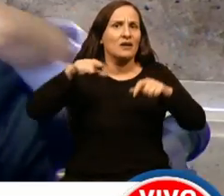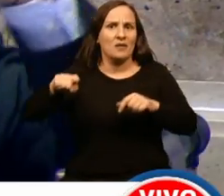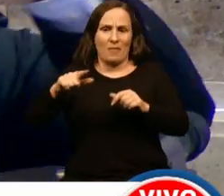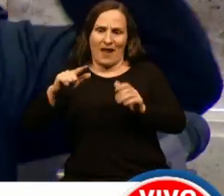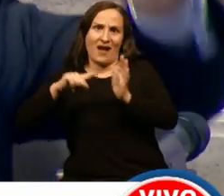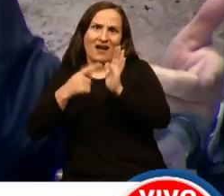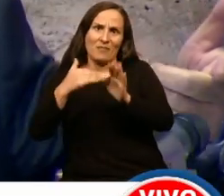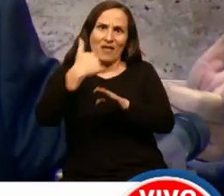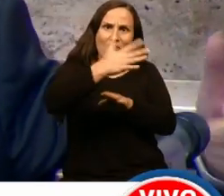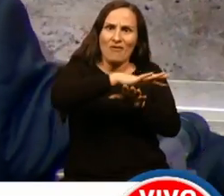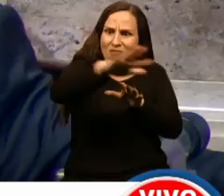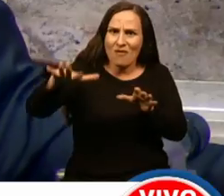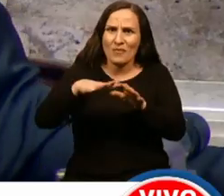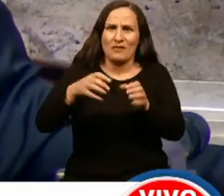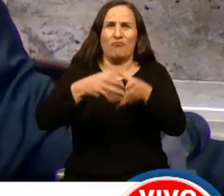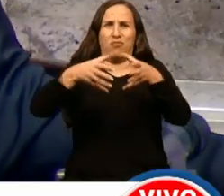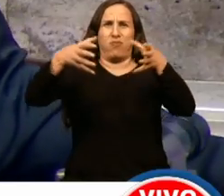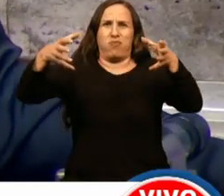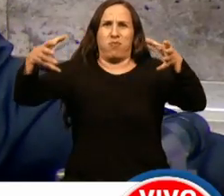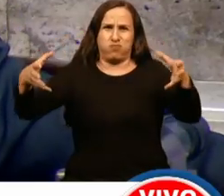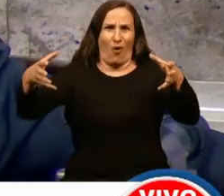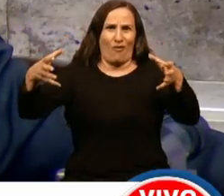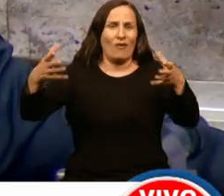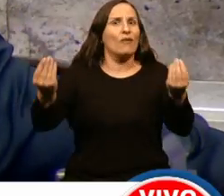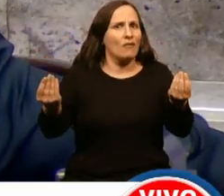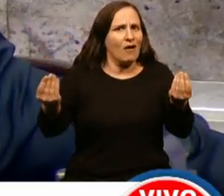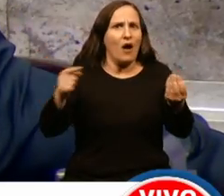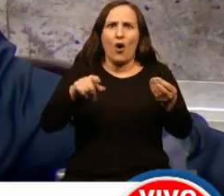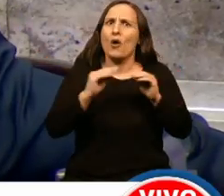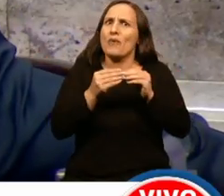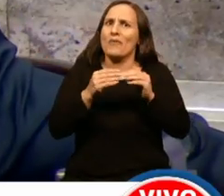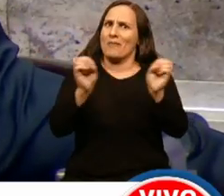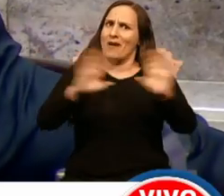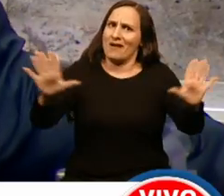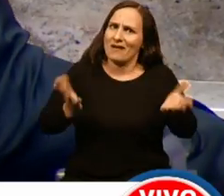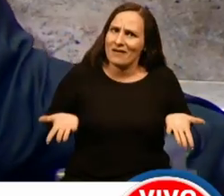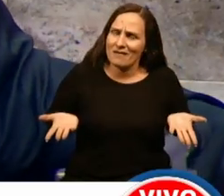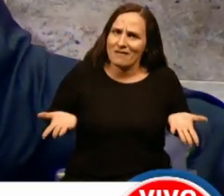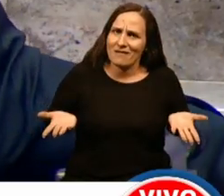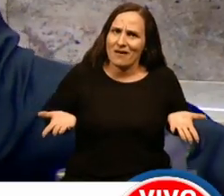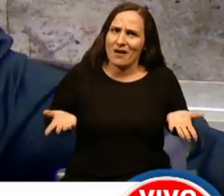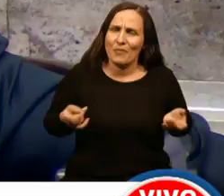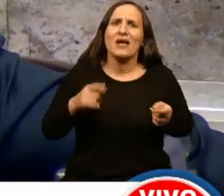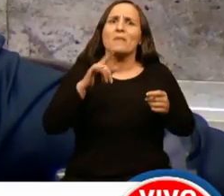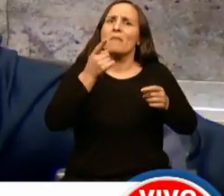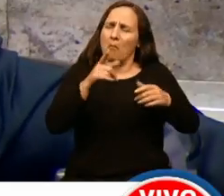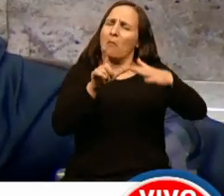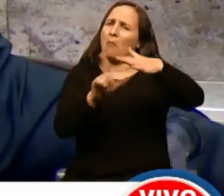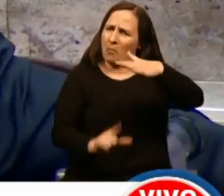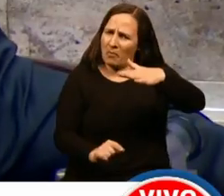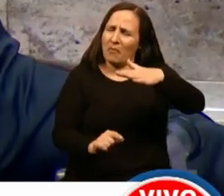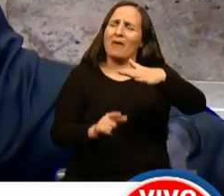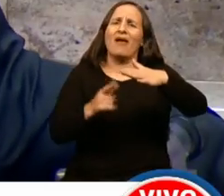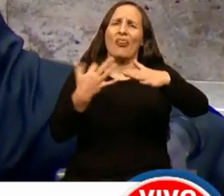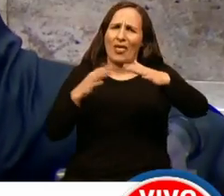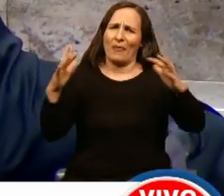bonarense que hoy además genera un problema genera un problema serio del punto de vista territorial hay que seguir poblando la patagonia y las zonas